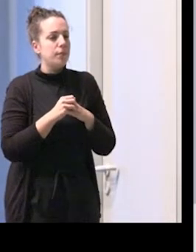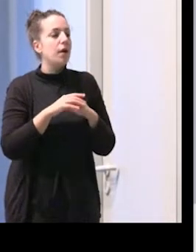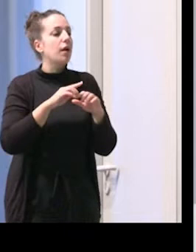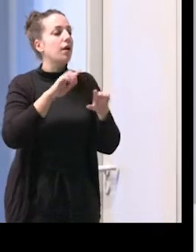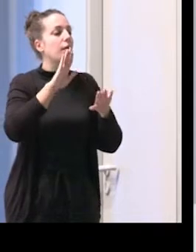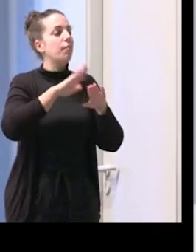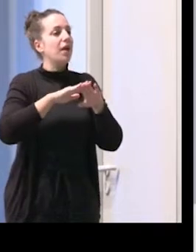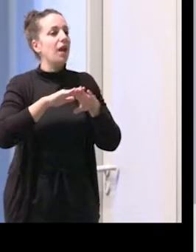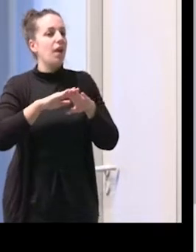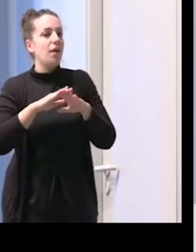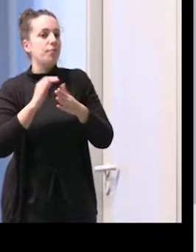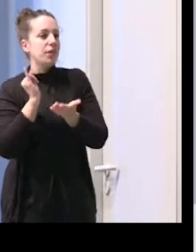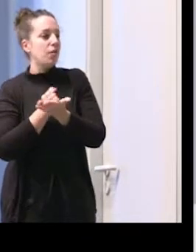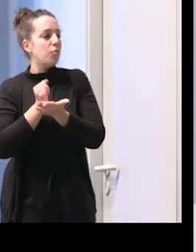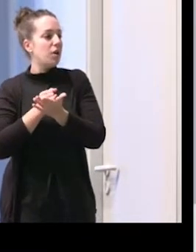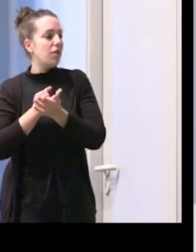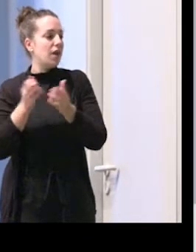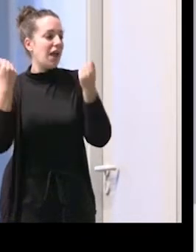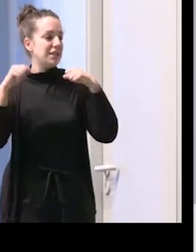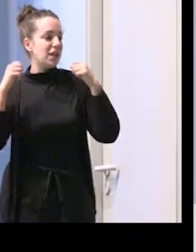ensayo clínico de aplicación.